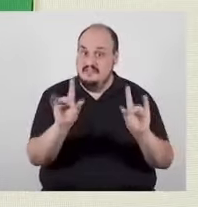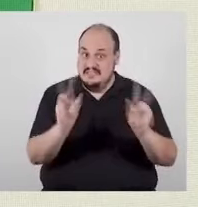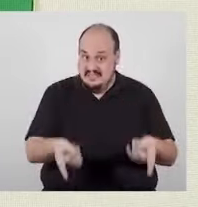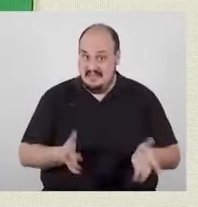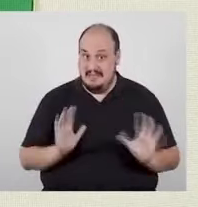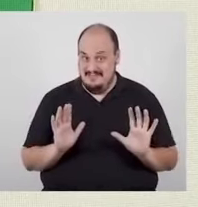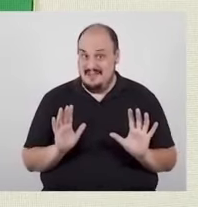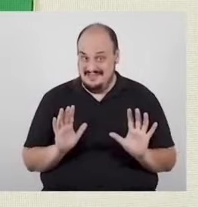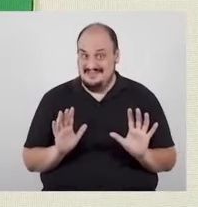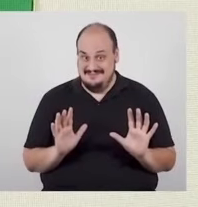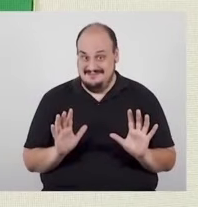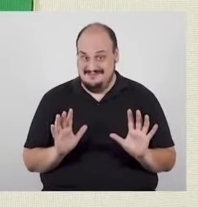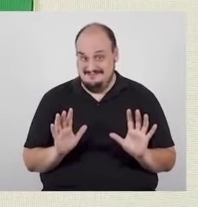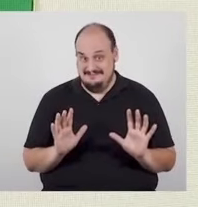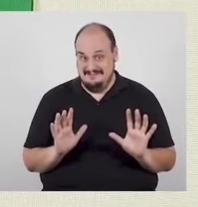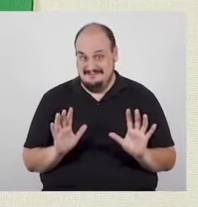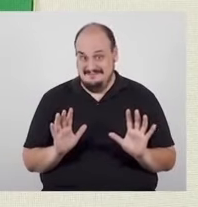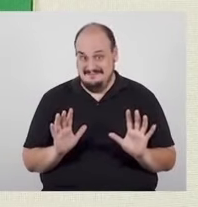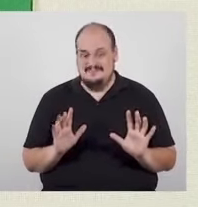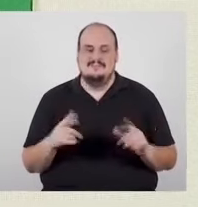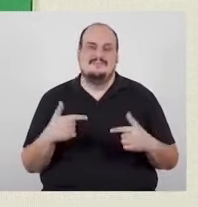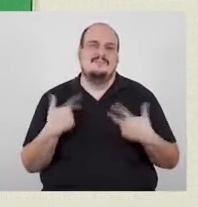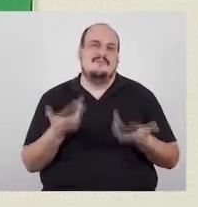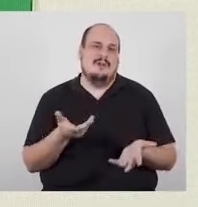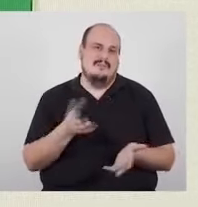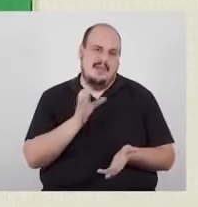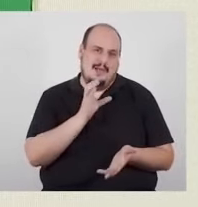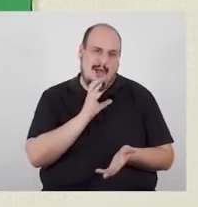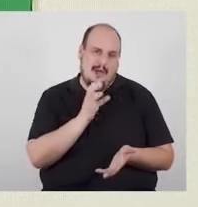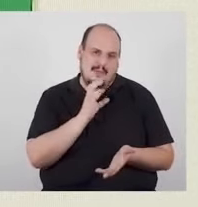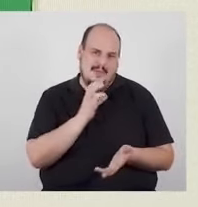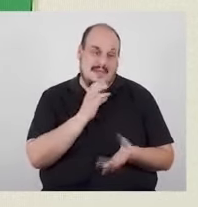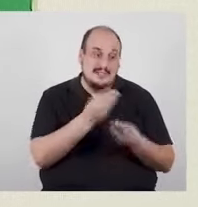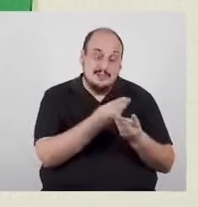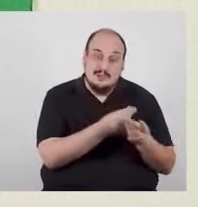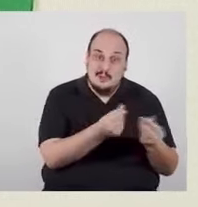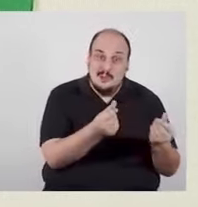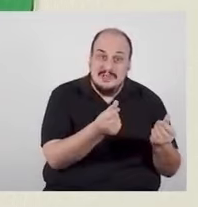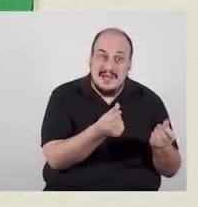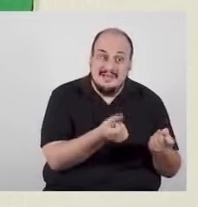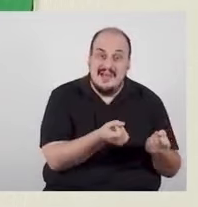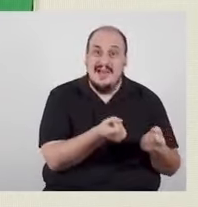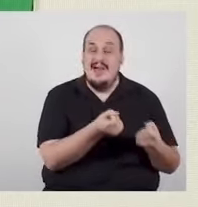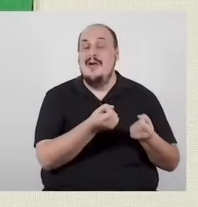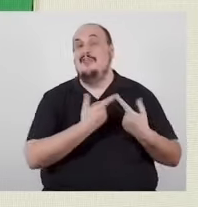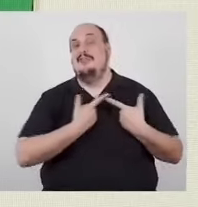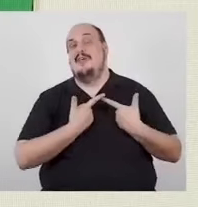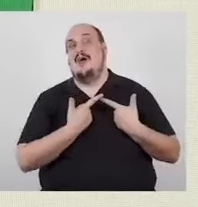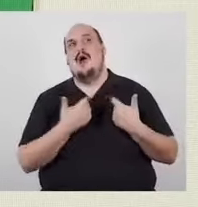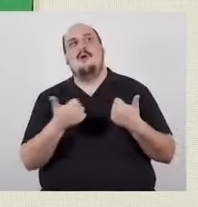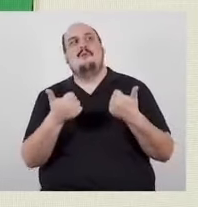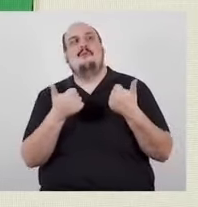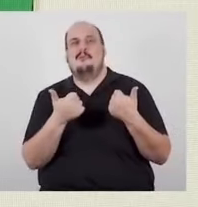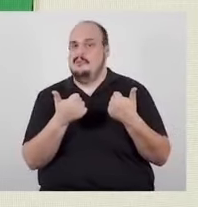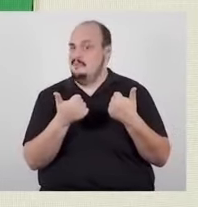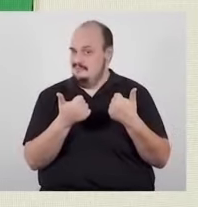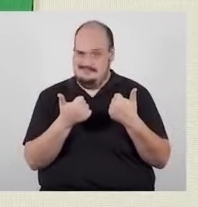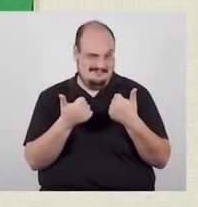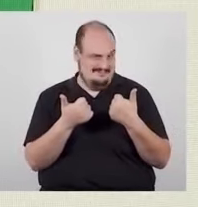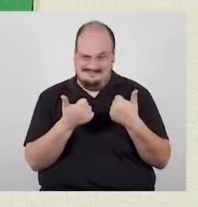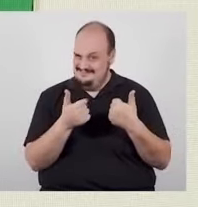no siempre, lo digo hasta irónicamente, las sustancias nos están generando cosas positivas.